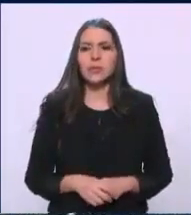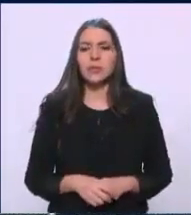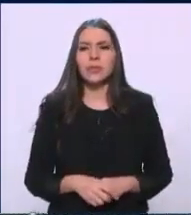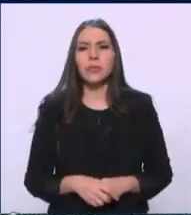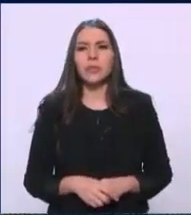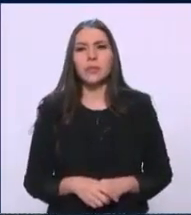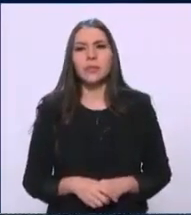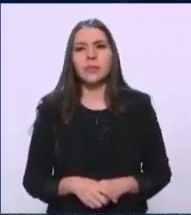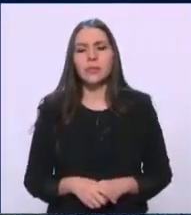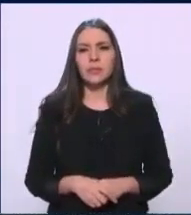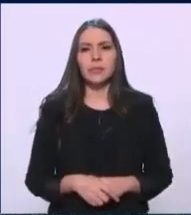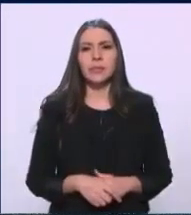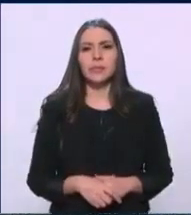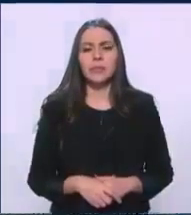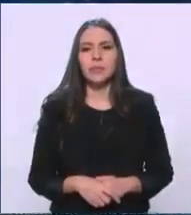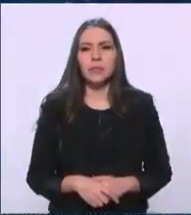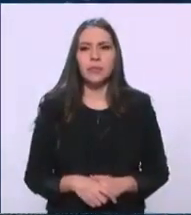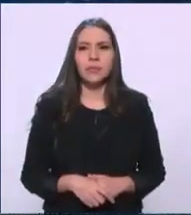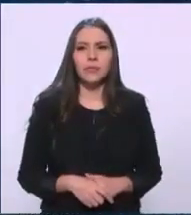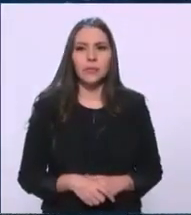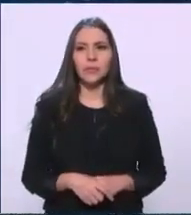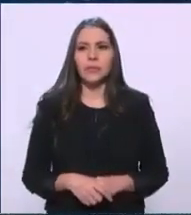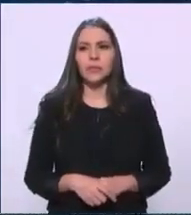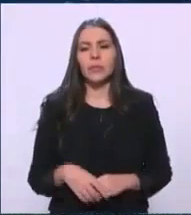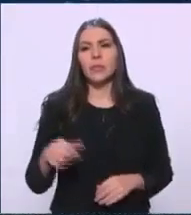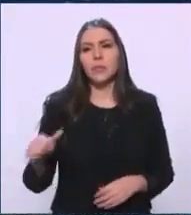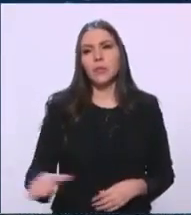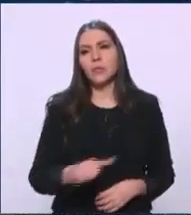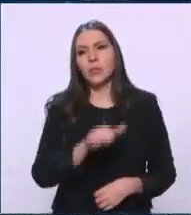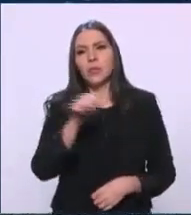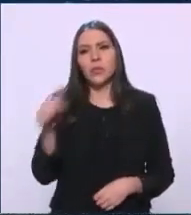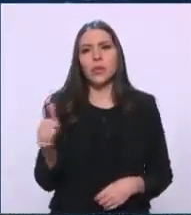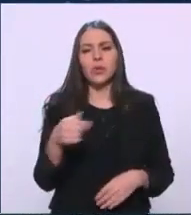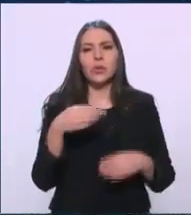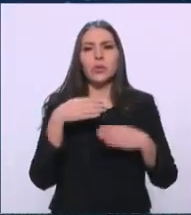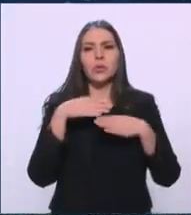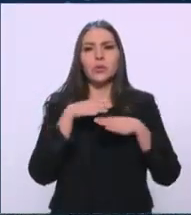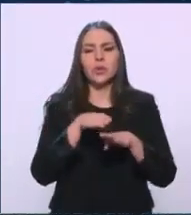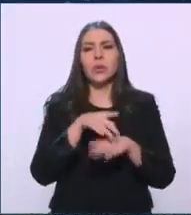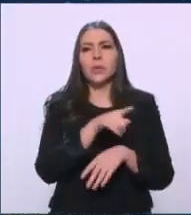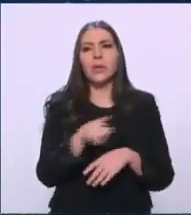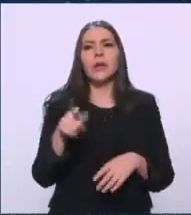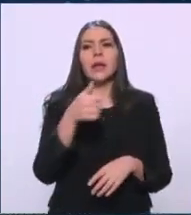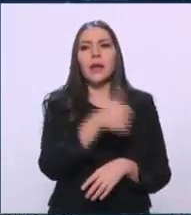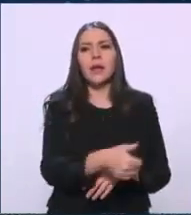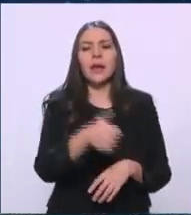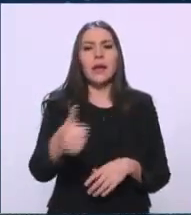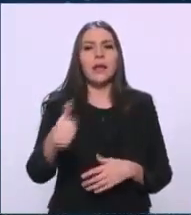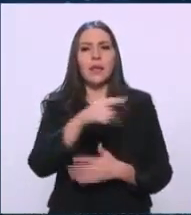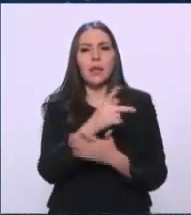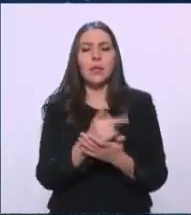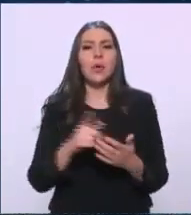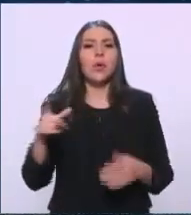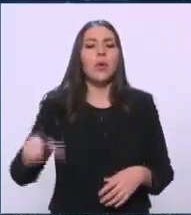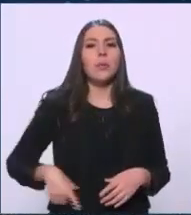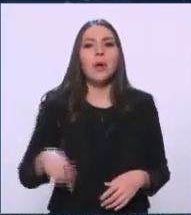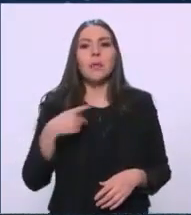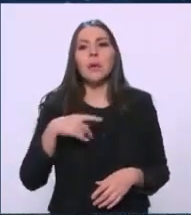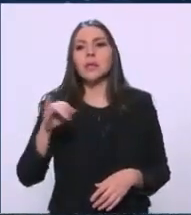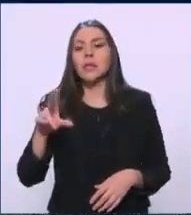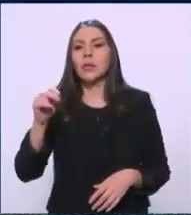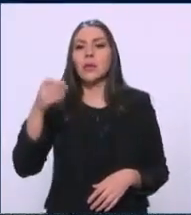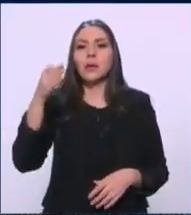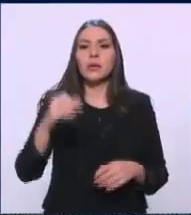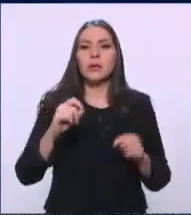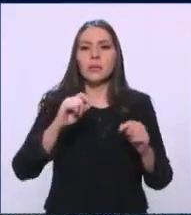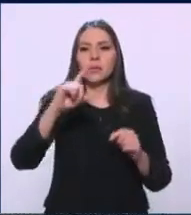gráfico que habla del nivel de aprobación por el tipo de política pública. Si lo puedes poner en pantalla te lo agradecería porque creo